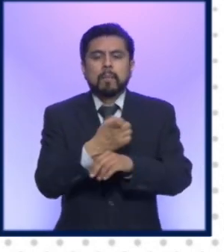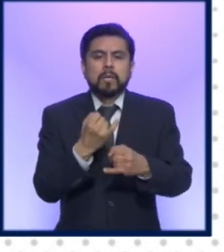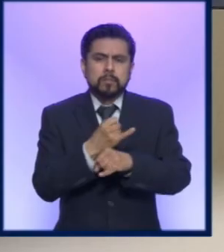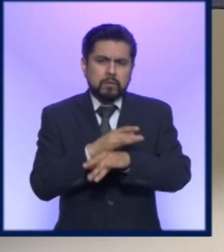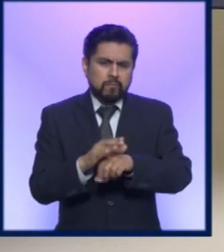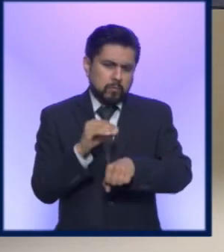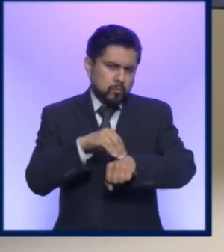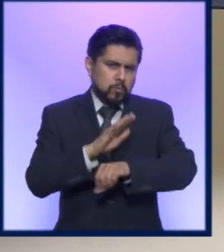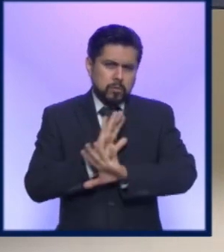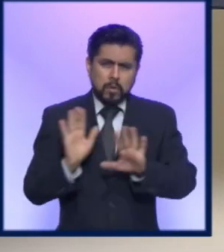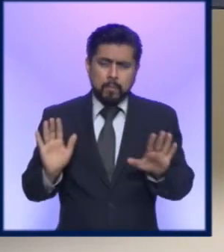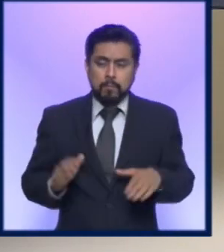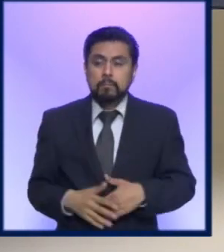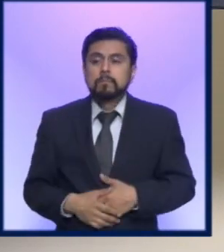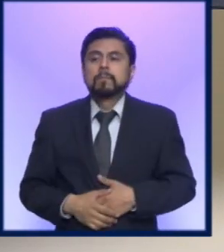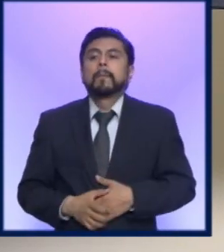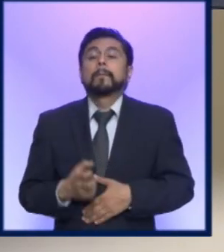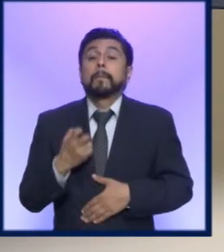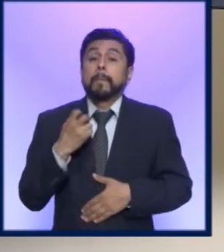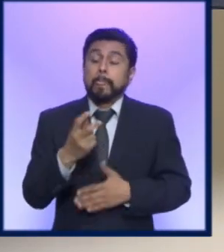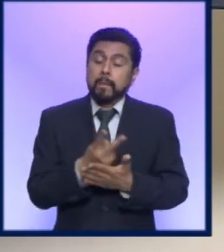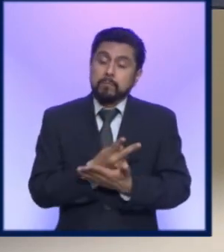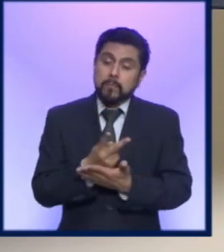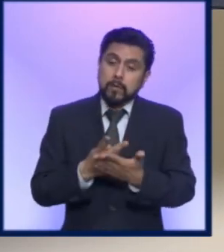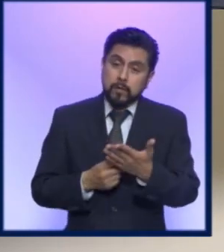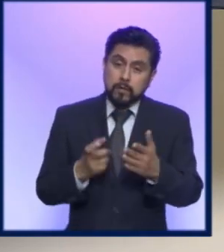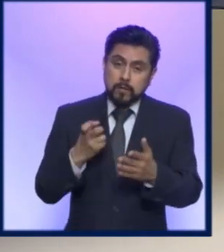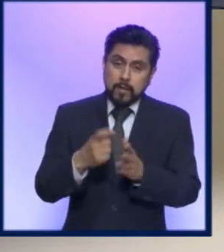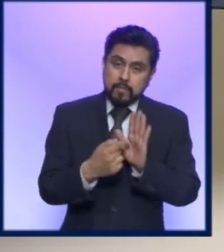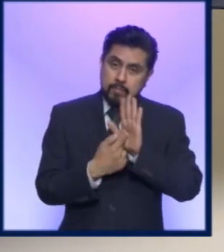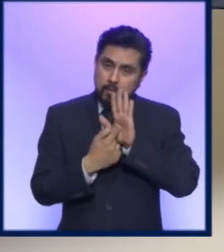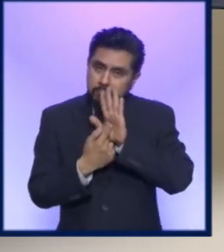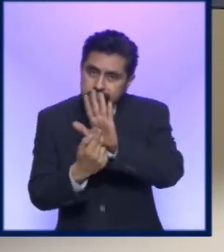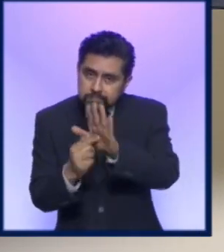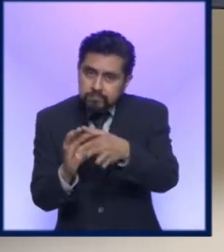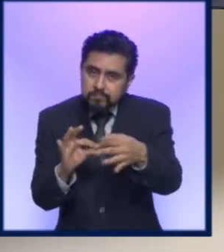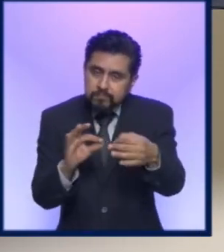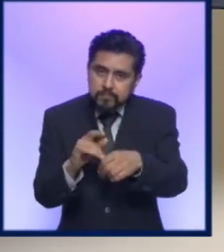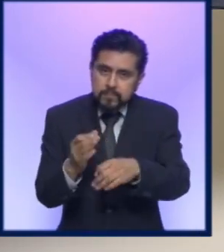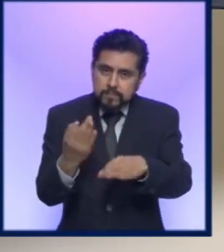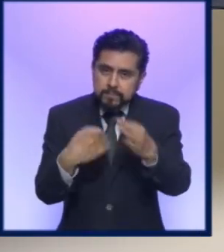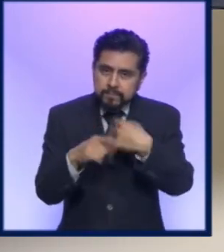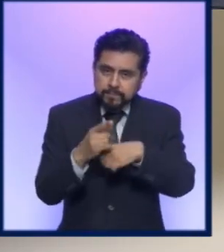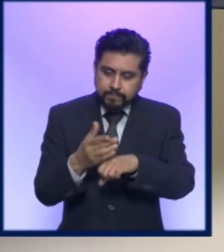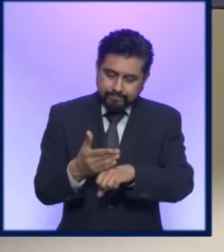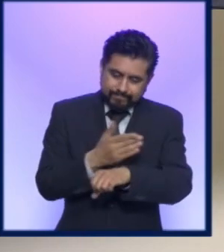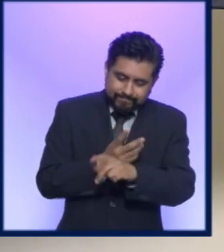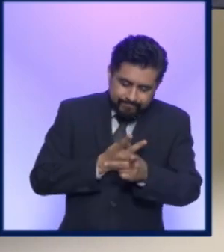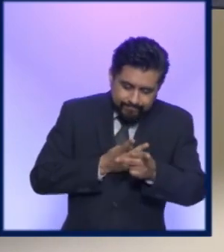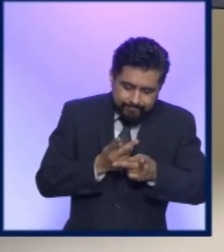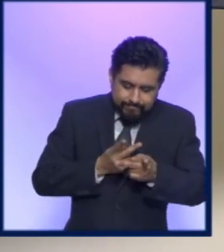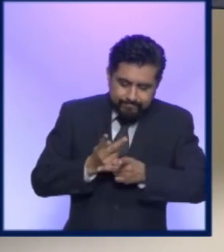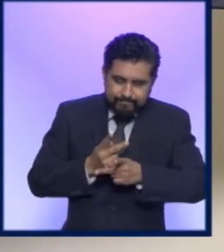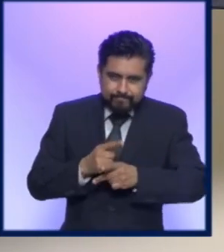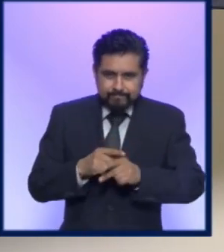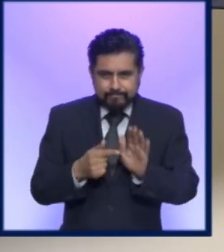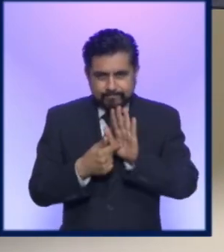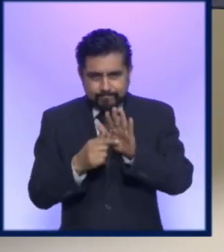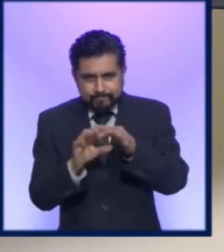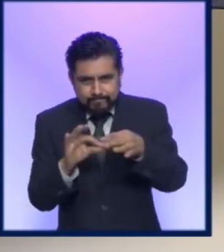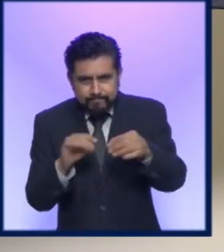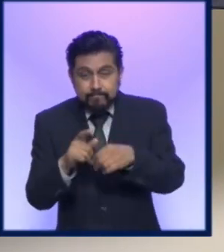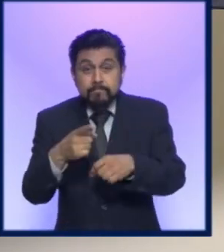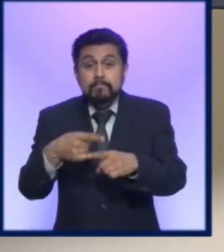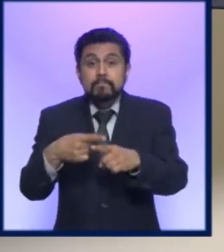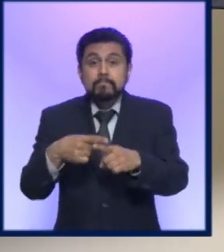informes por eso este tipo de programas es importante porque el contenido que se prepara para el mismo precisamente va dirigido